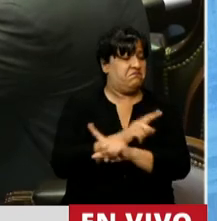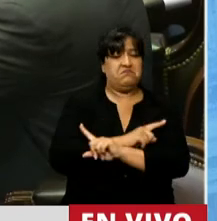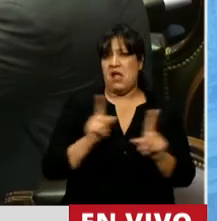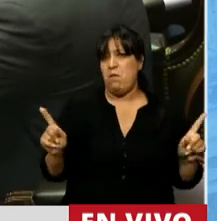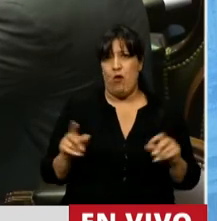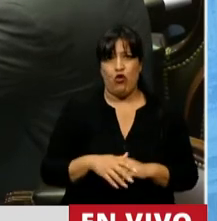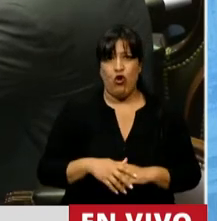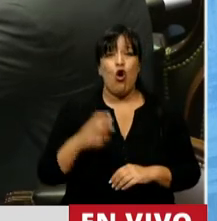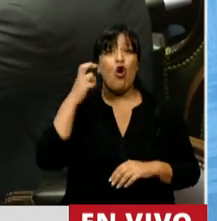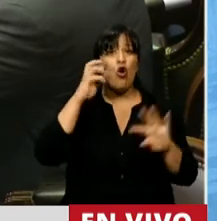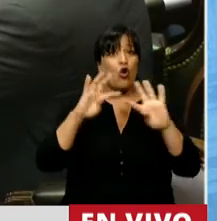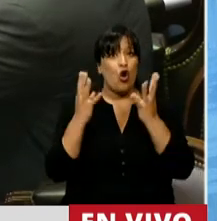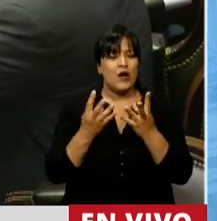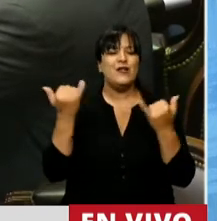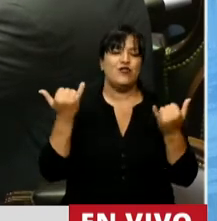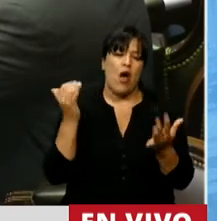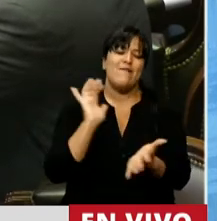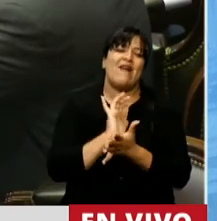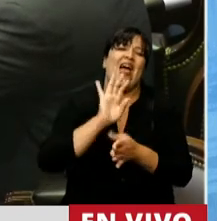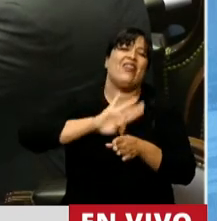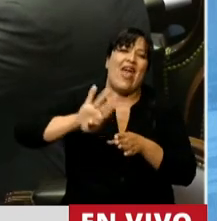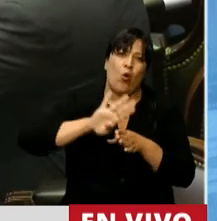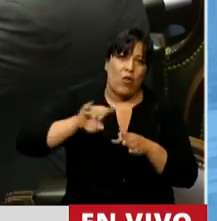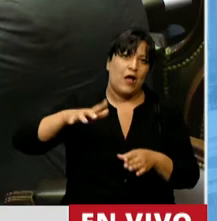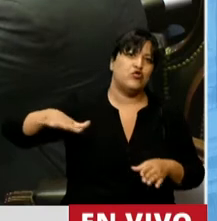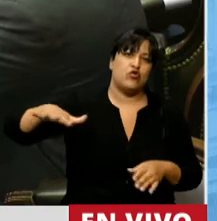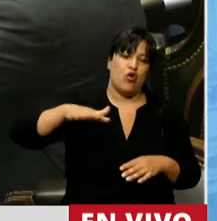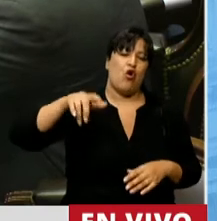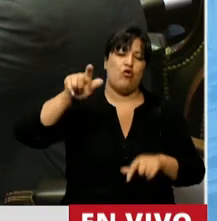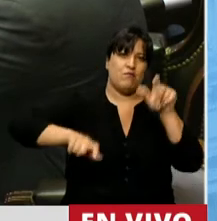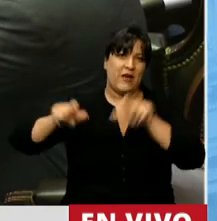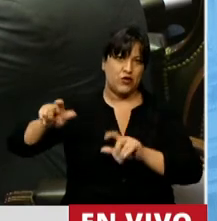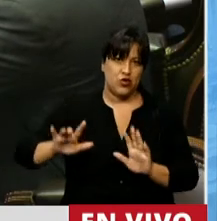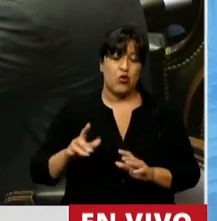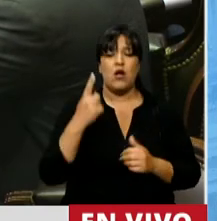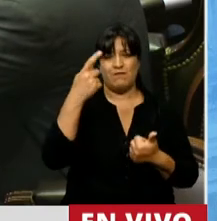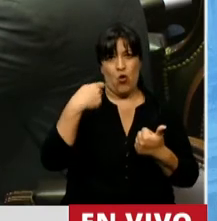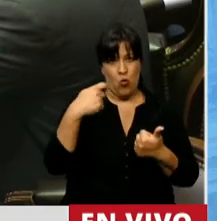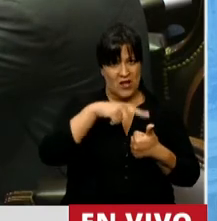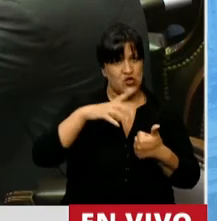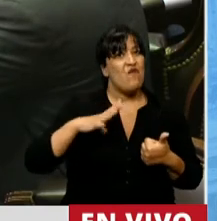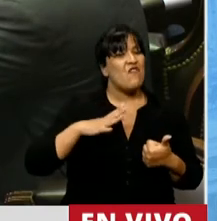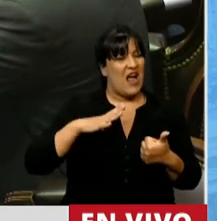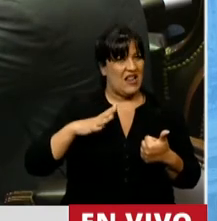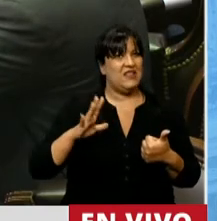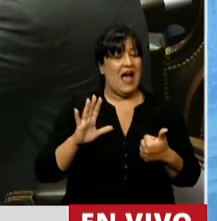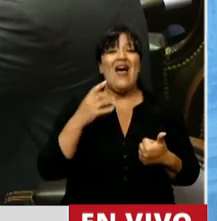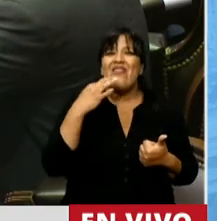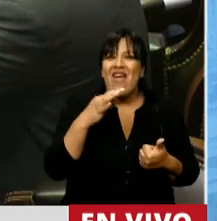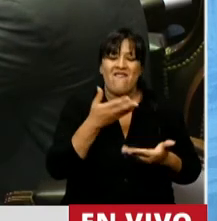este Congreso tiene varias deudas con la República. Una es el sistema previsional, para resolverlo